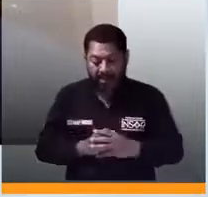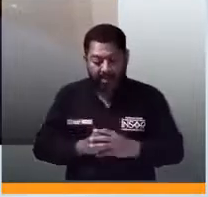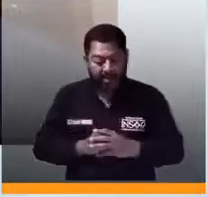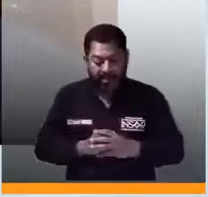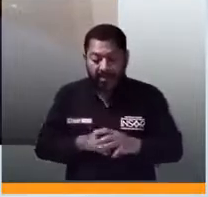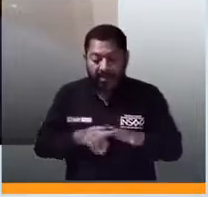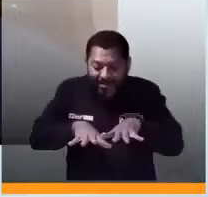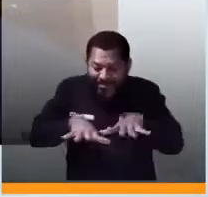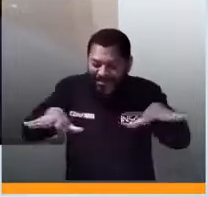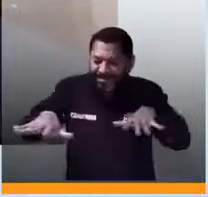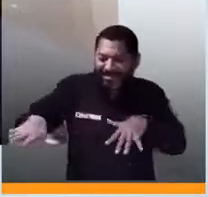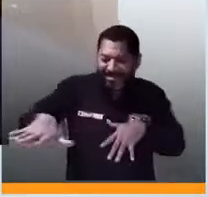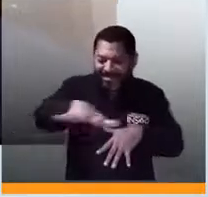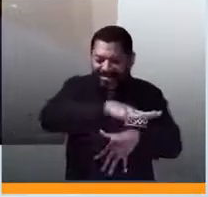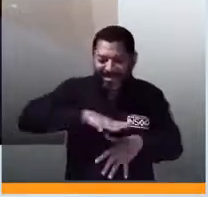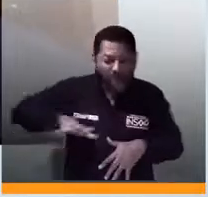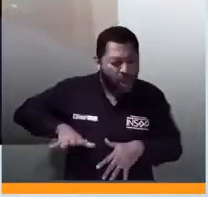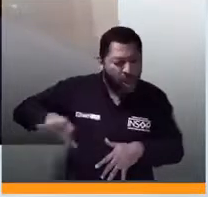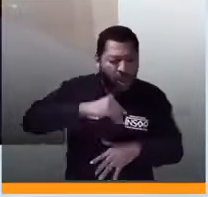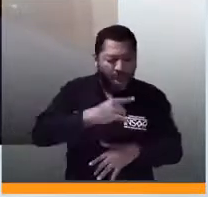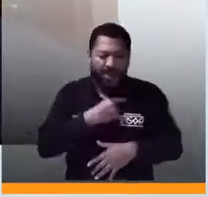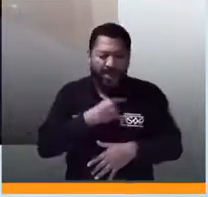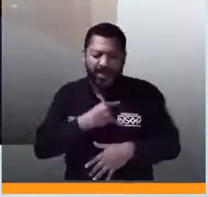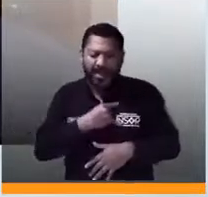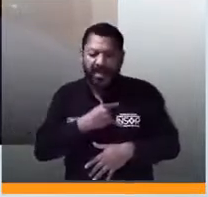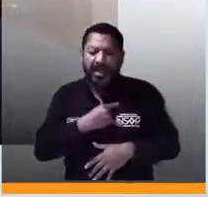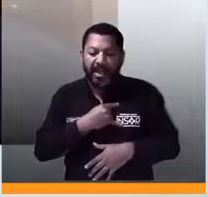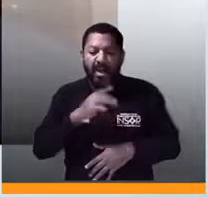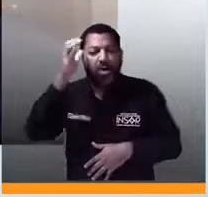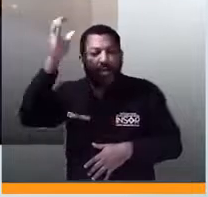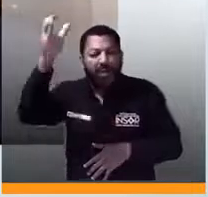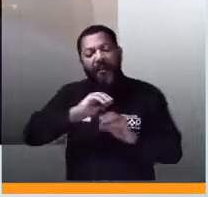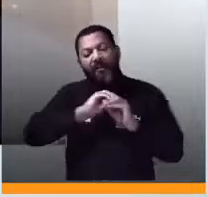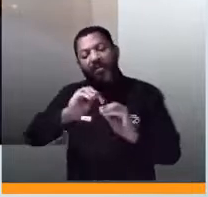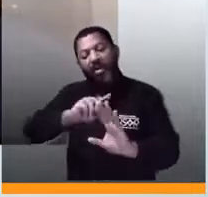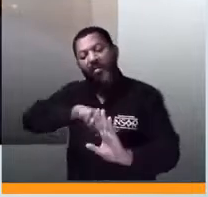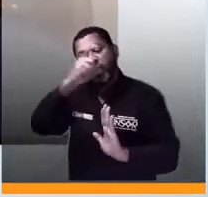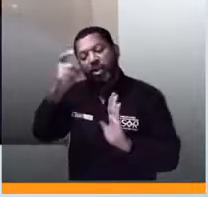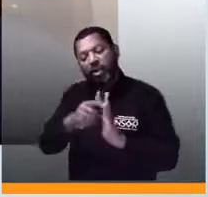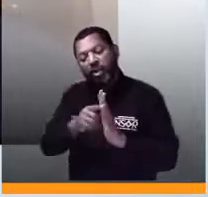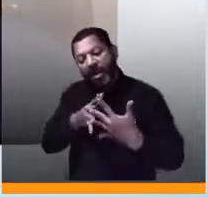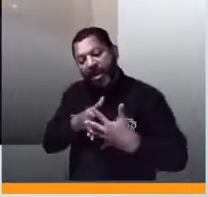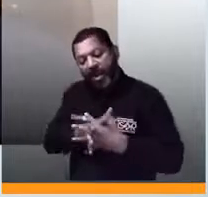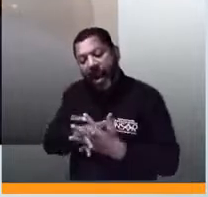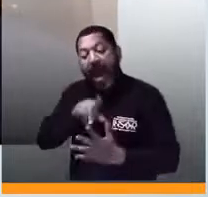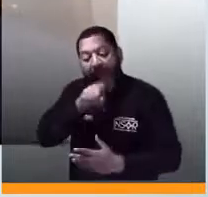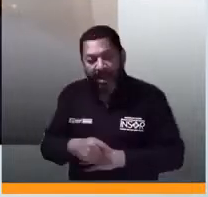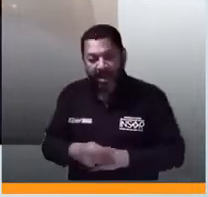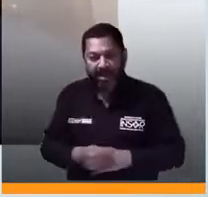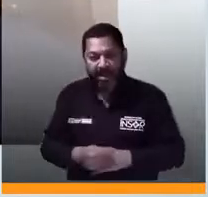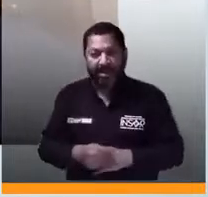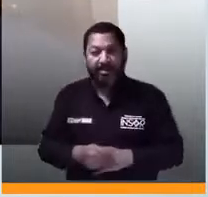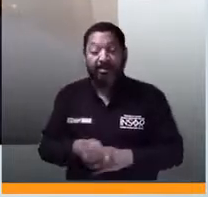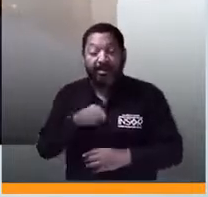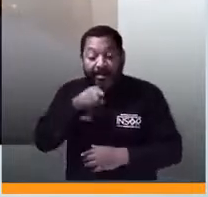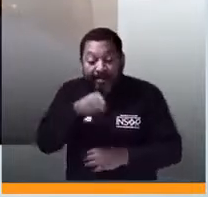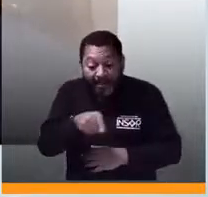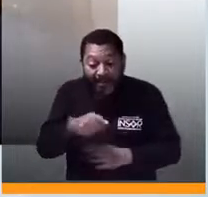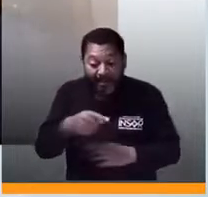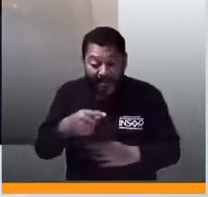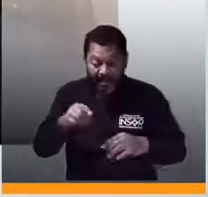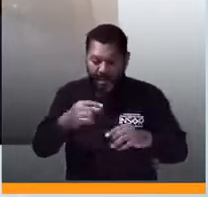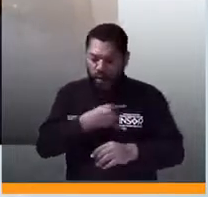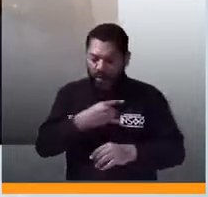universidad entera, en el concepto de formación integral, está haciendo. Y eso no lo podemos perder de vista, de que la universidad es